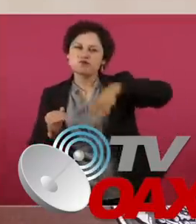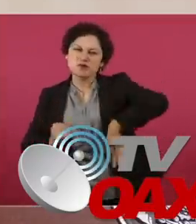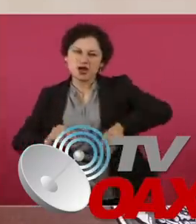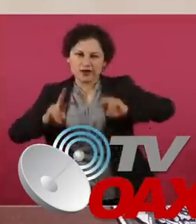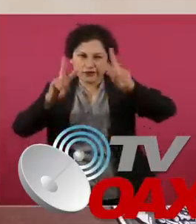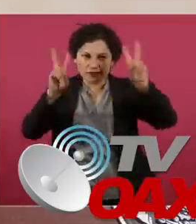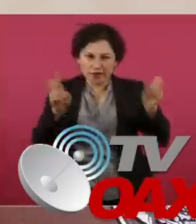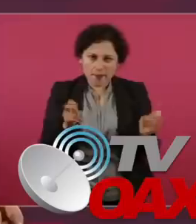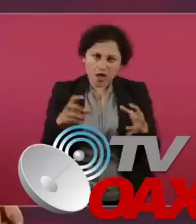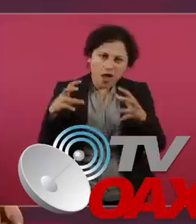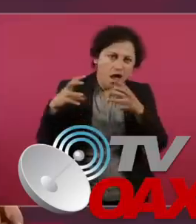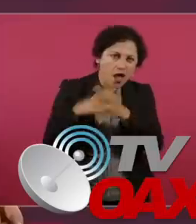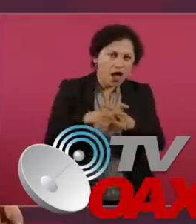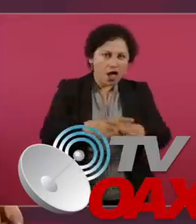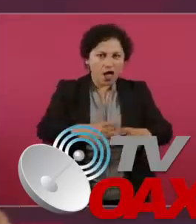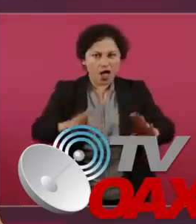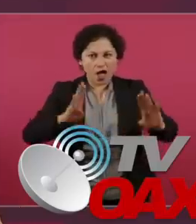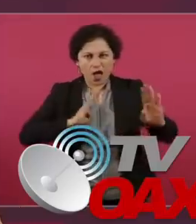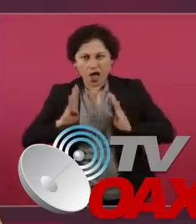Y eso